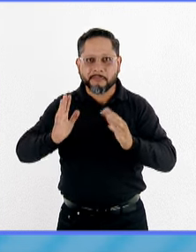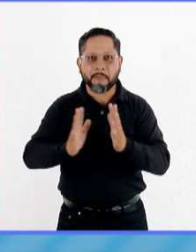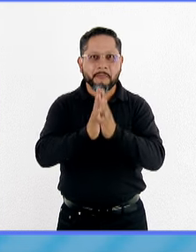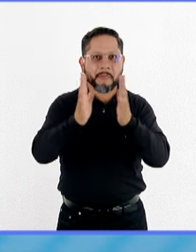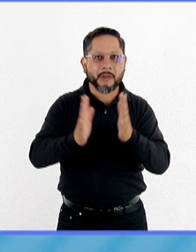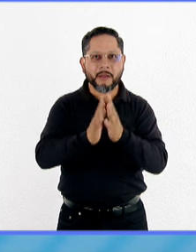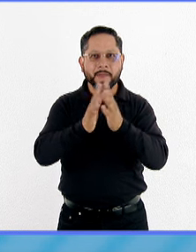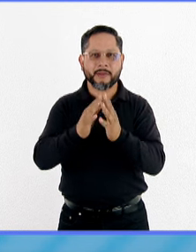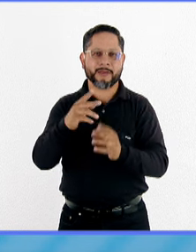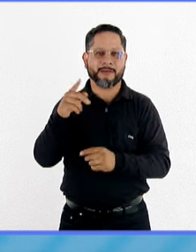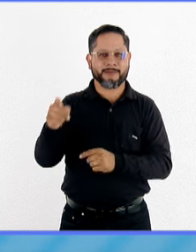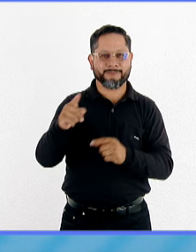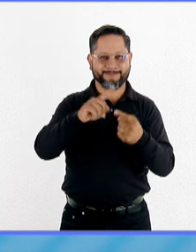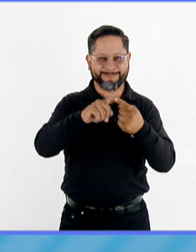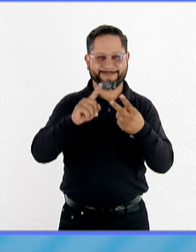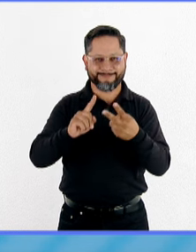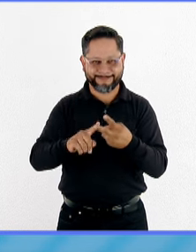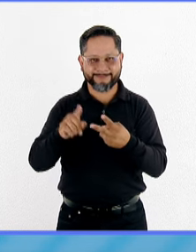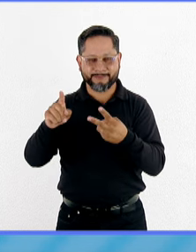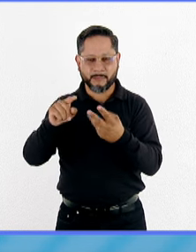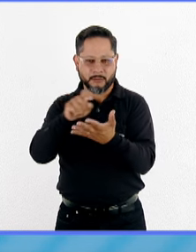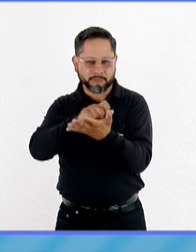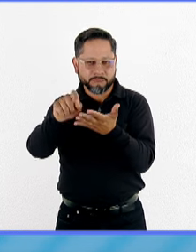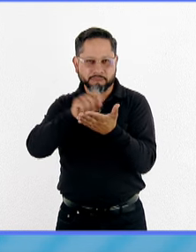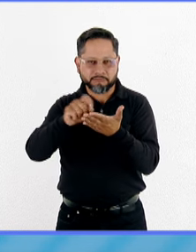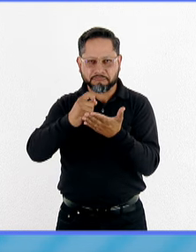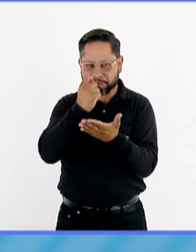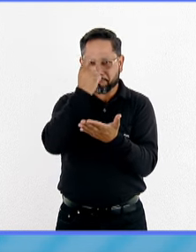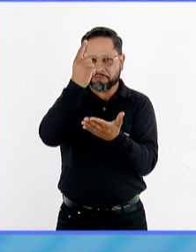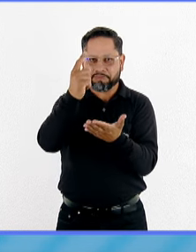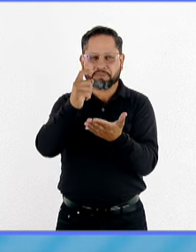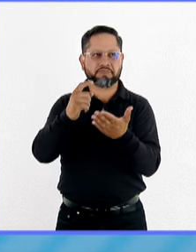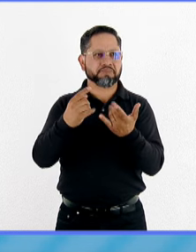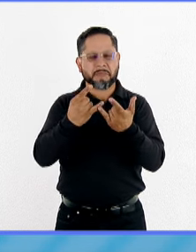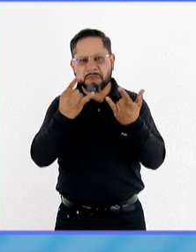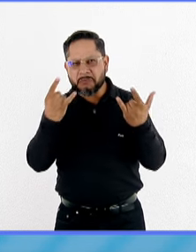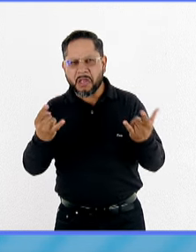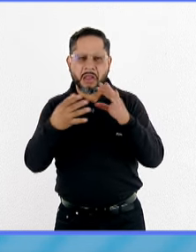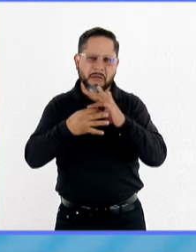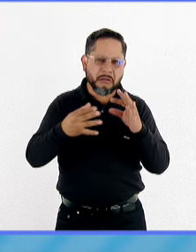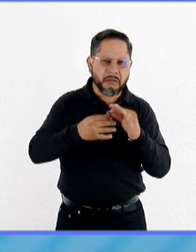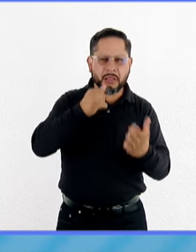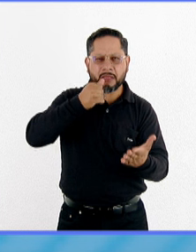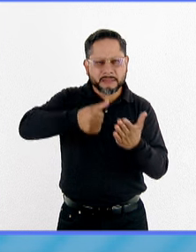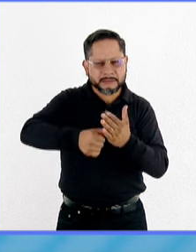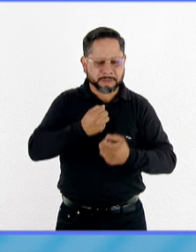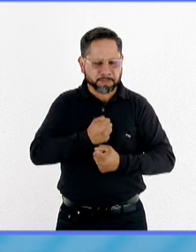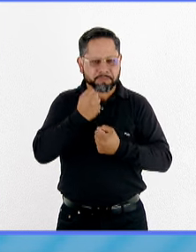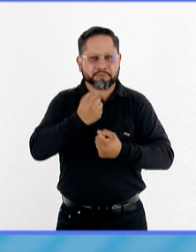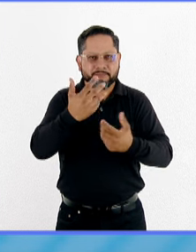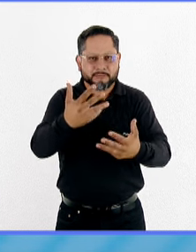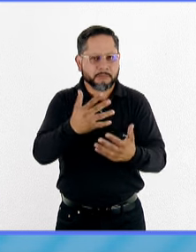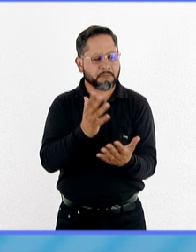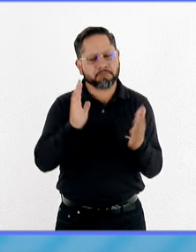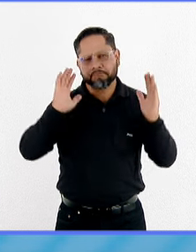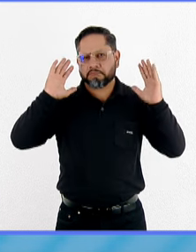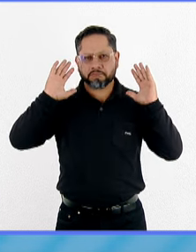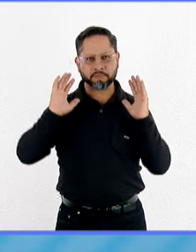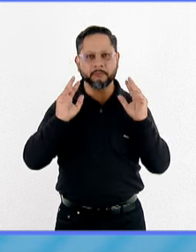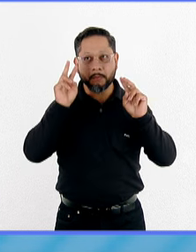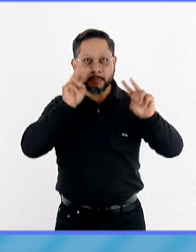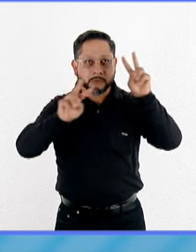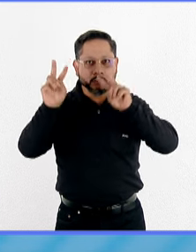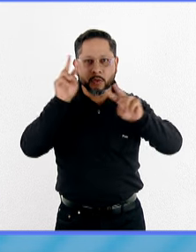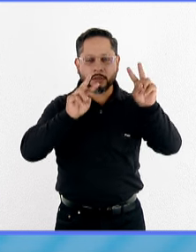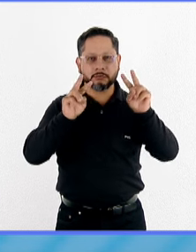participar en alguna de sus dos categorías: literaria, que incluye relato, poesía, carta o cualquier otro escrito, y también visual,